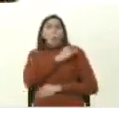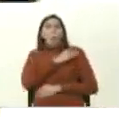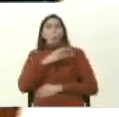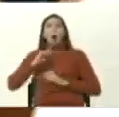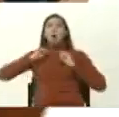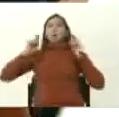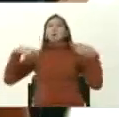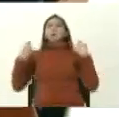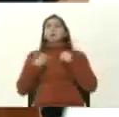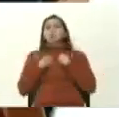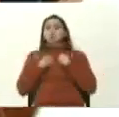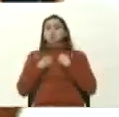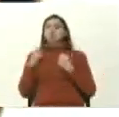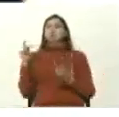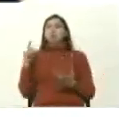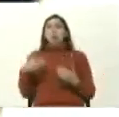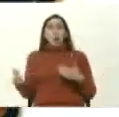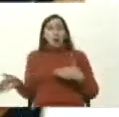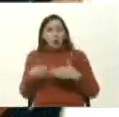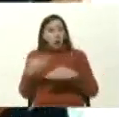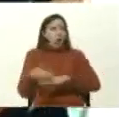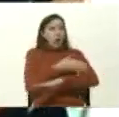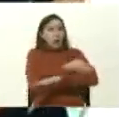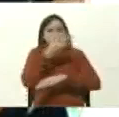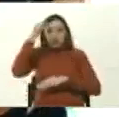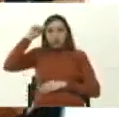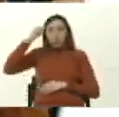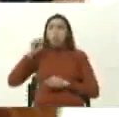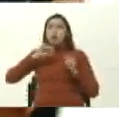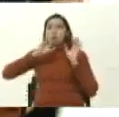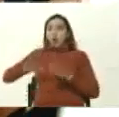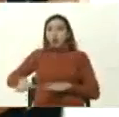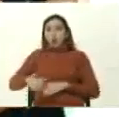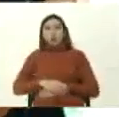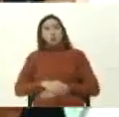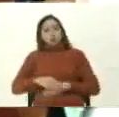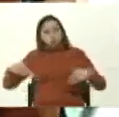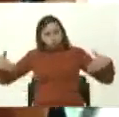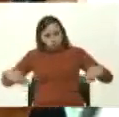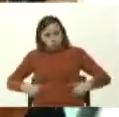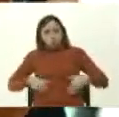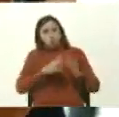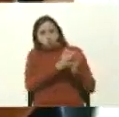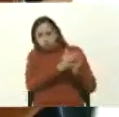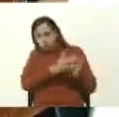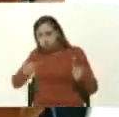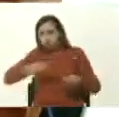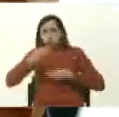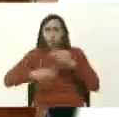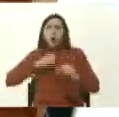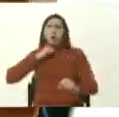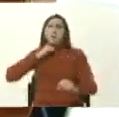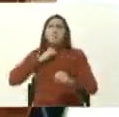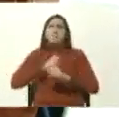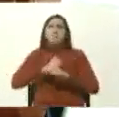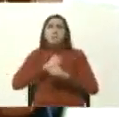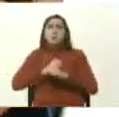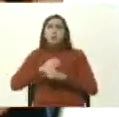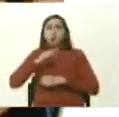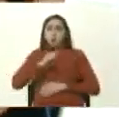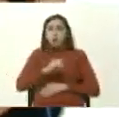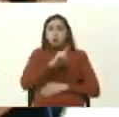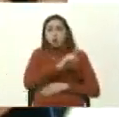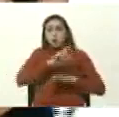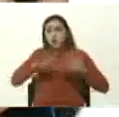para notificarnos que íbamos al cierre de las clases presenciales. Hemos hecho un esfuerzo, hemos hecho un trabajo desde el mismo lunes